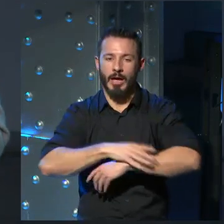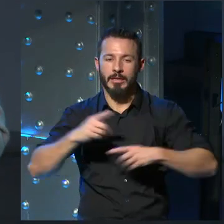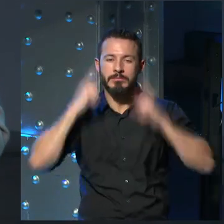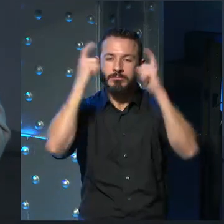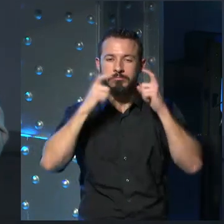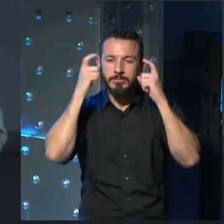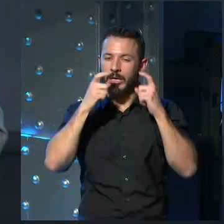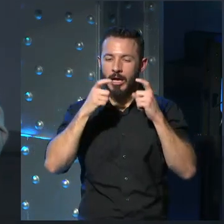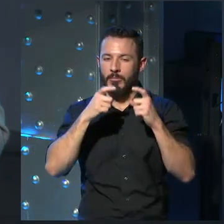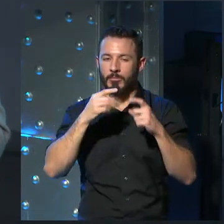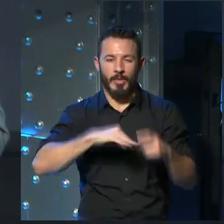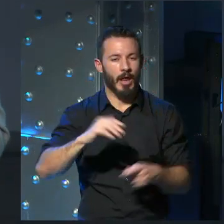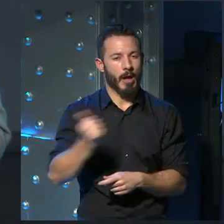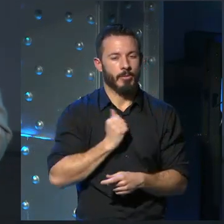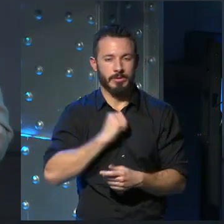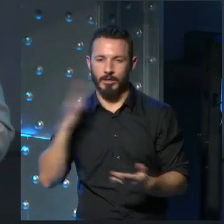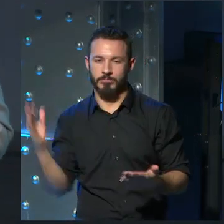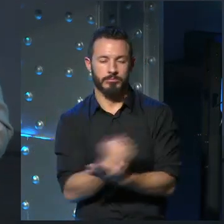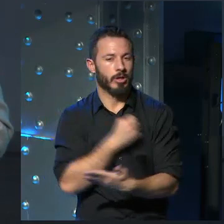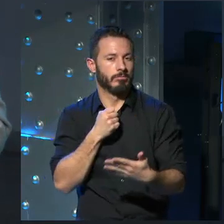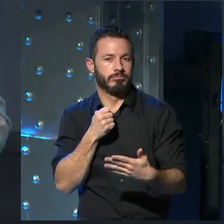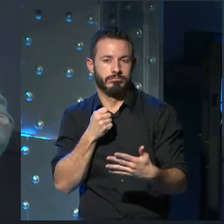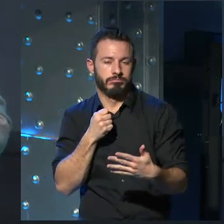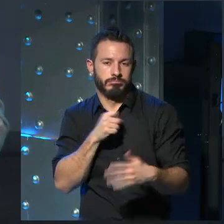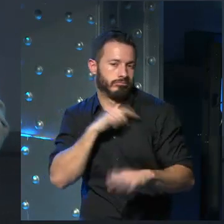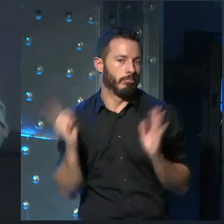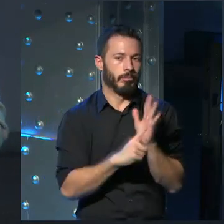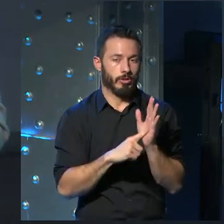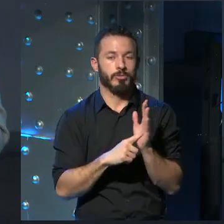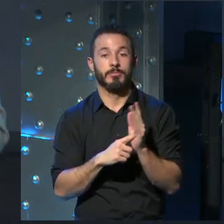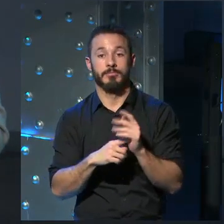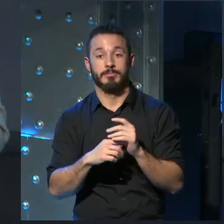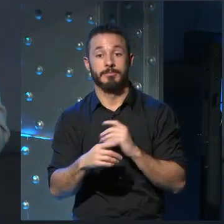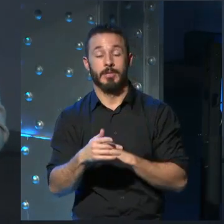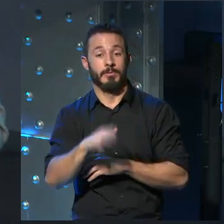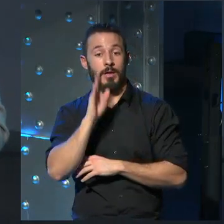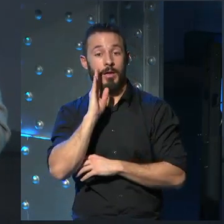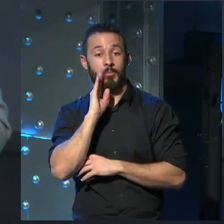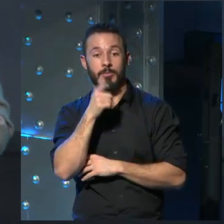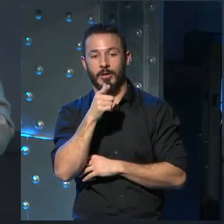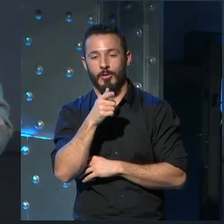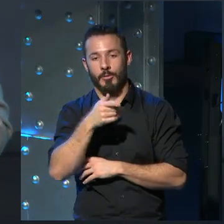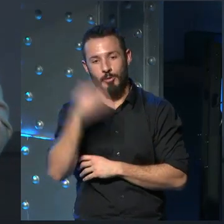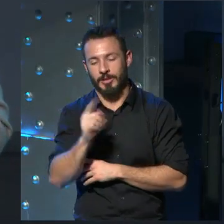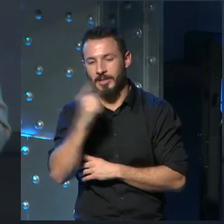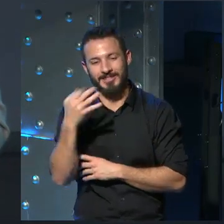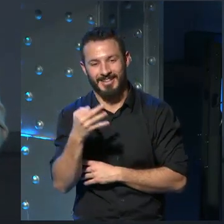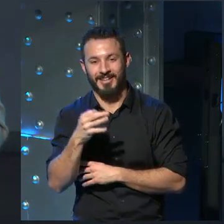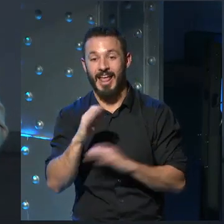recomiendo encarecidamente en lo que tiene que ver con esta presentación, porque para eso fundamentalmente estamos aquí, es que compren el libro, ¿no?